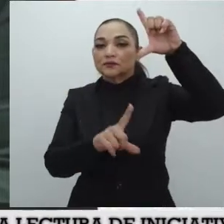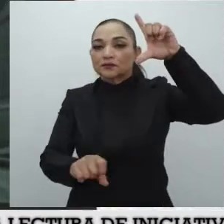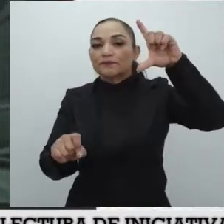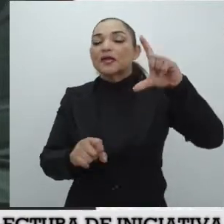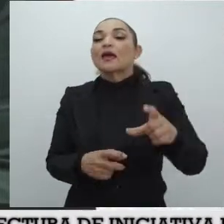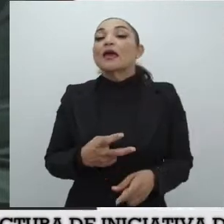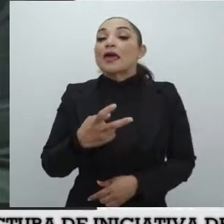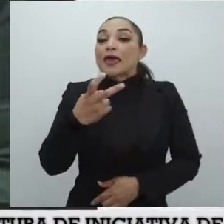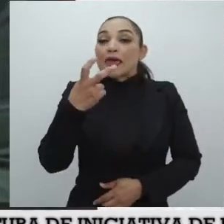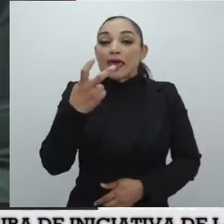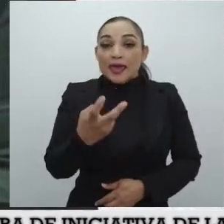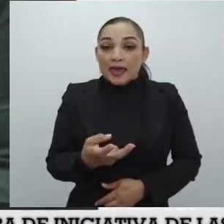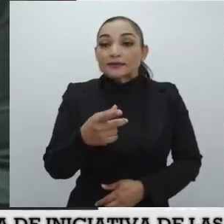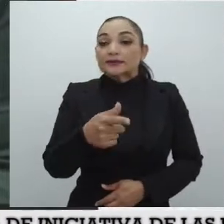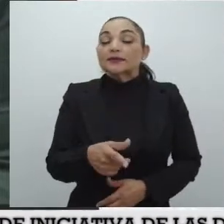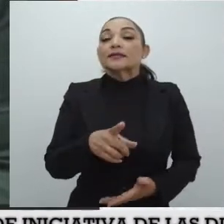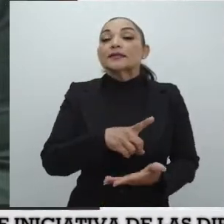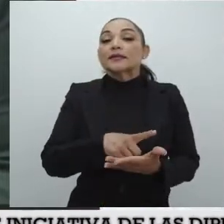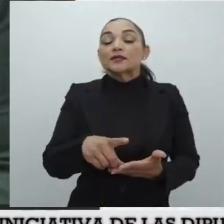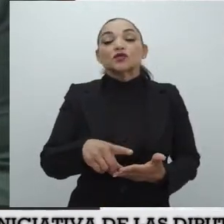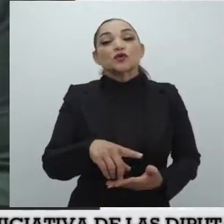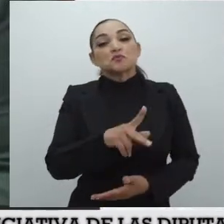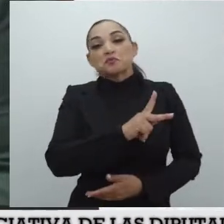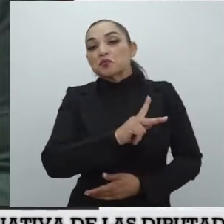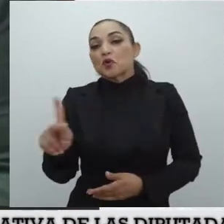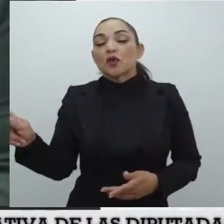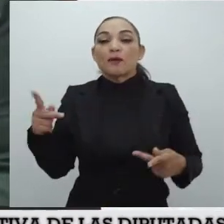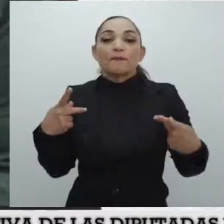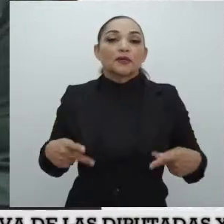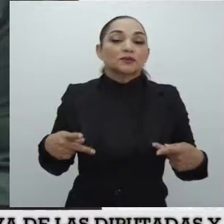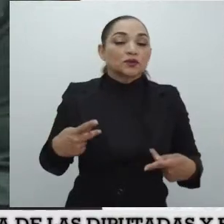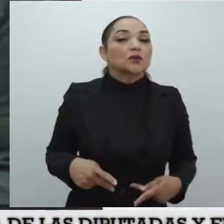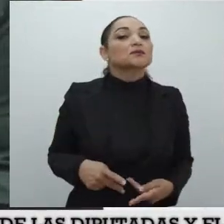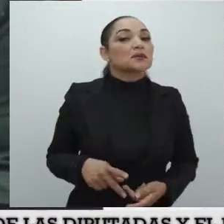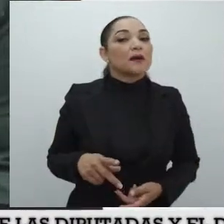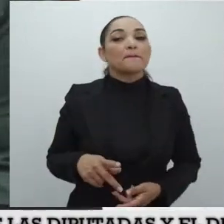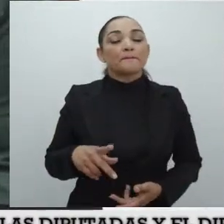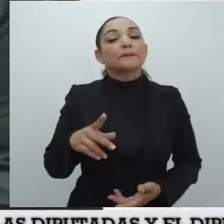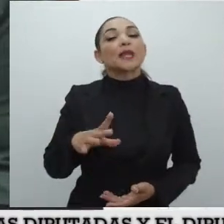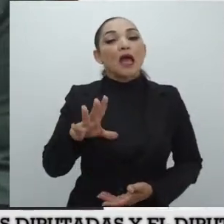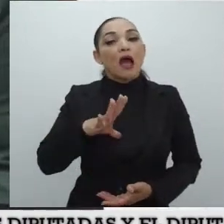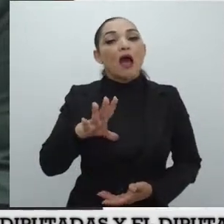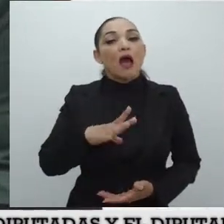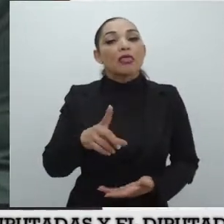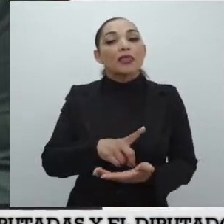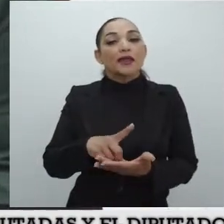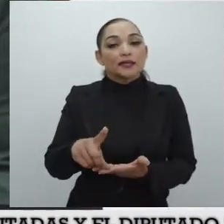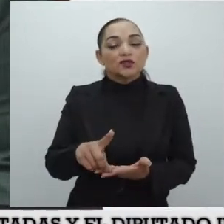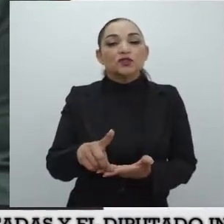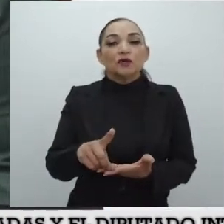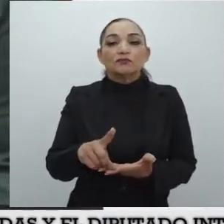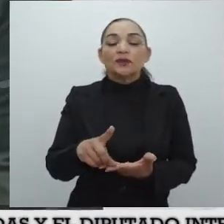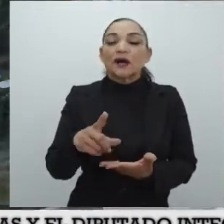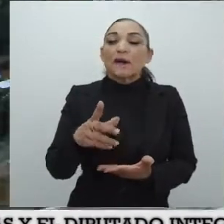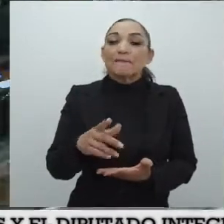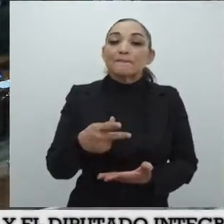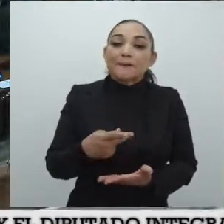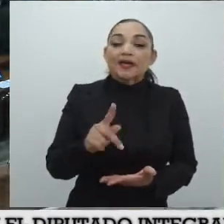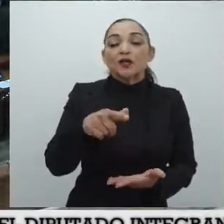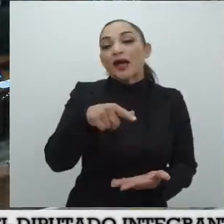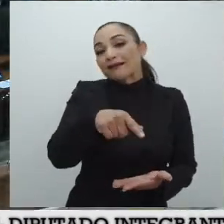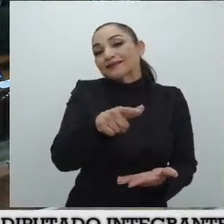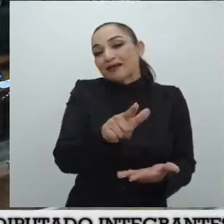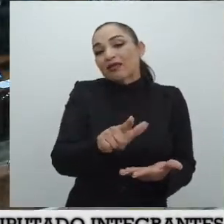derecho de toda persona de hacer valer jurisdiccionalmente una prerrogativa que considera violada